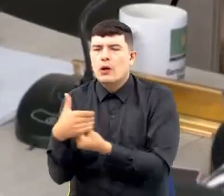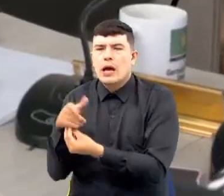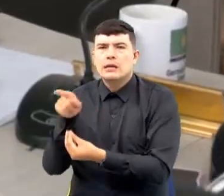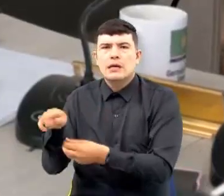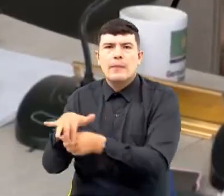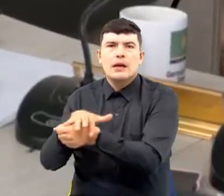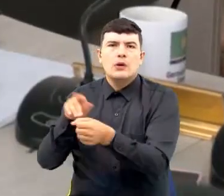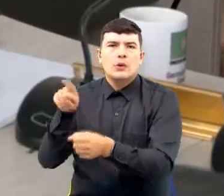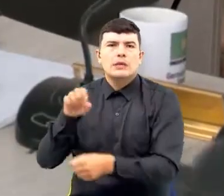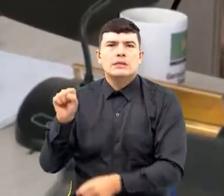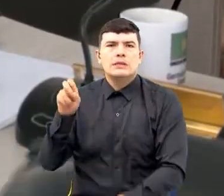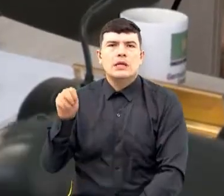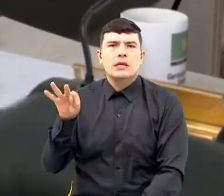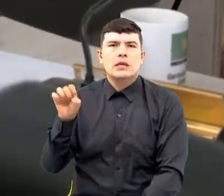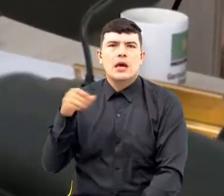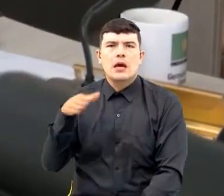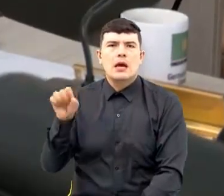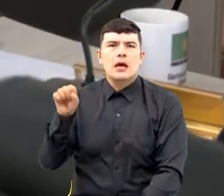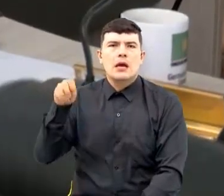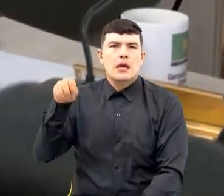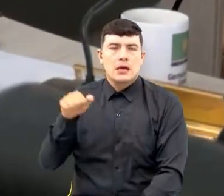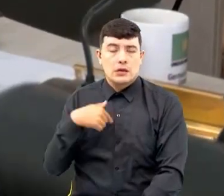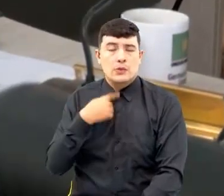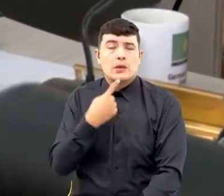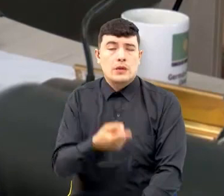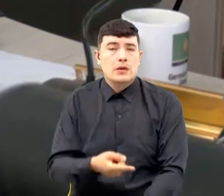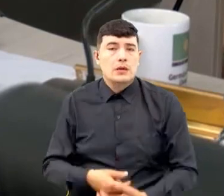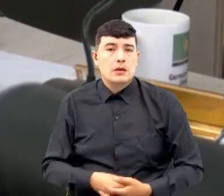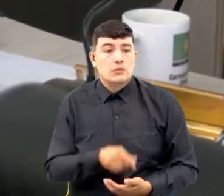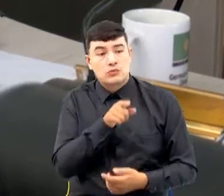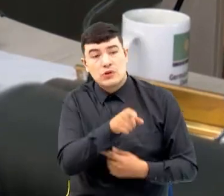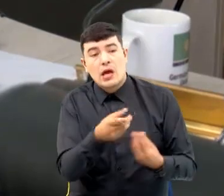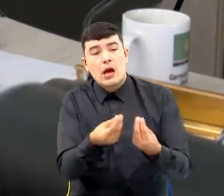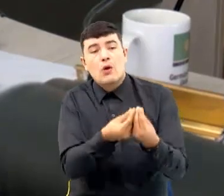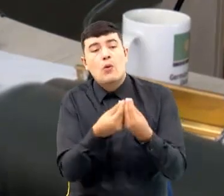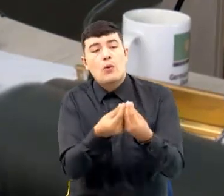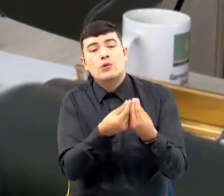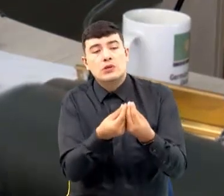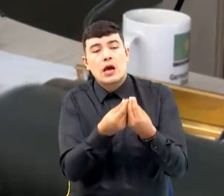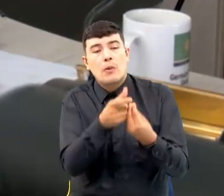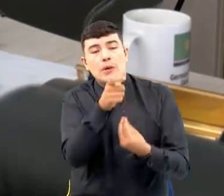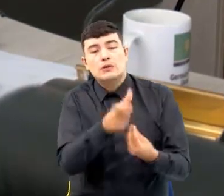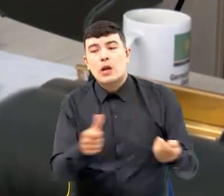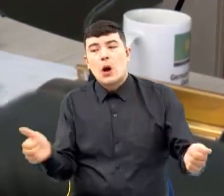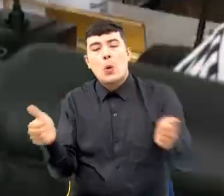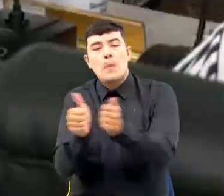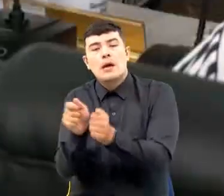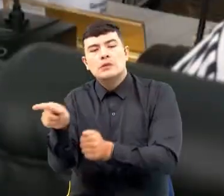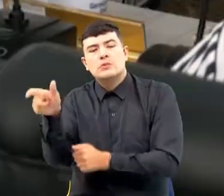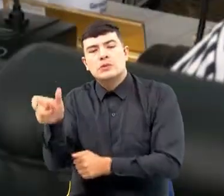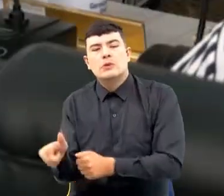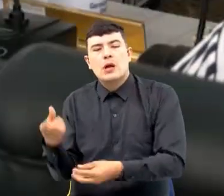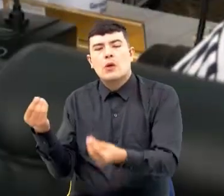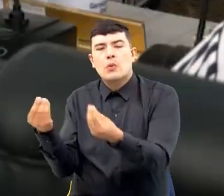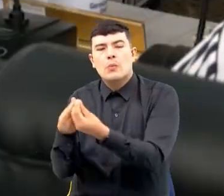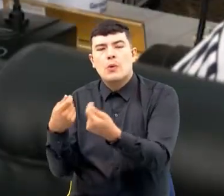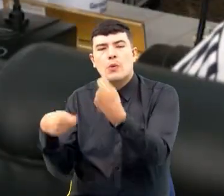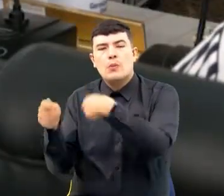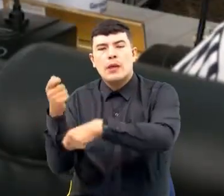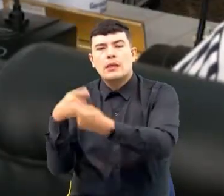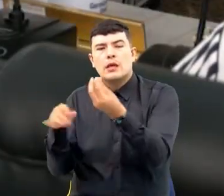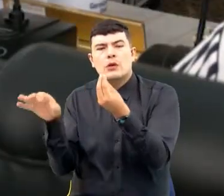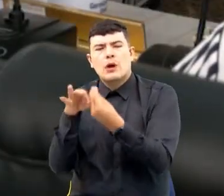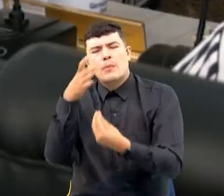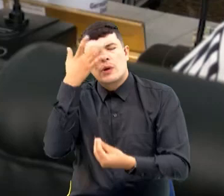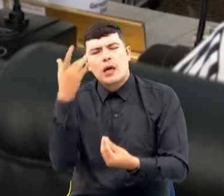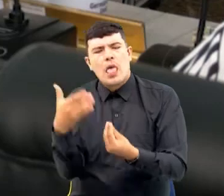Entonces yo le dije, de pronto usted está con ellos, ¿por qué se pone a mí y insulta y pasa en la calle en el carro? El denunciante y el concejal